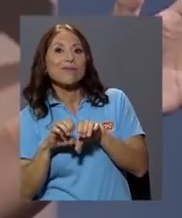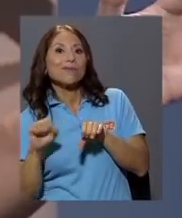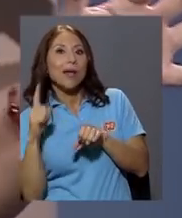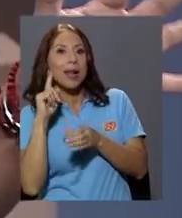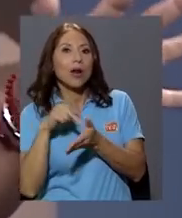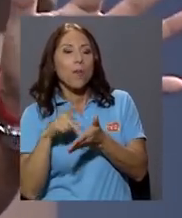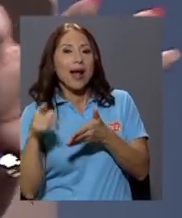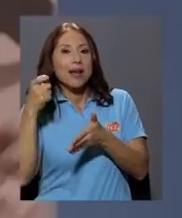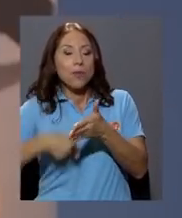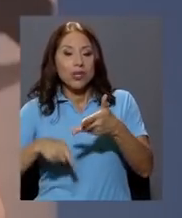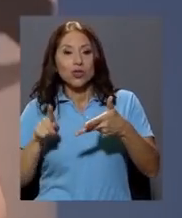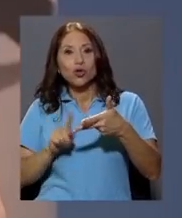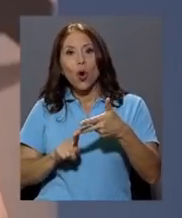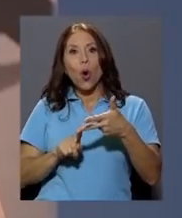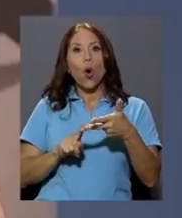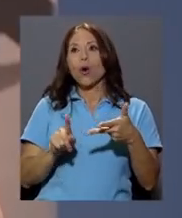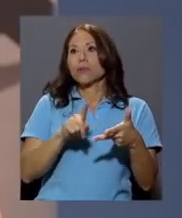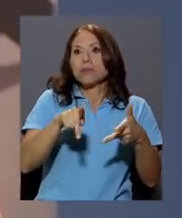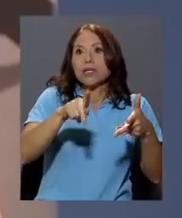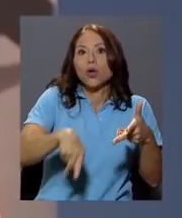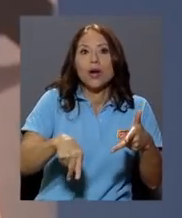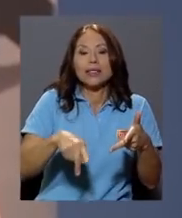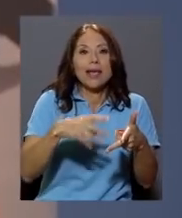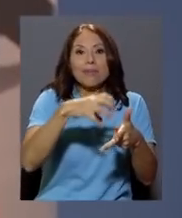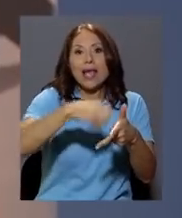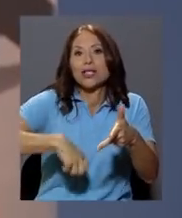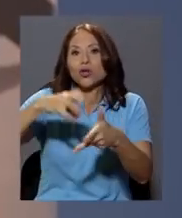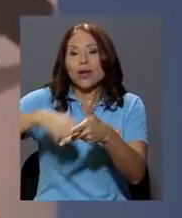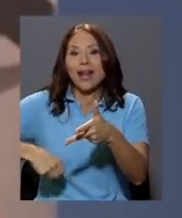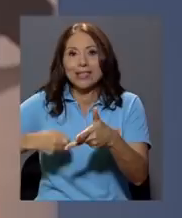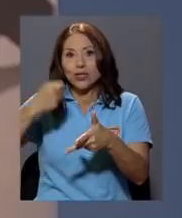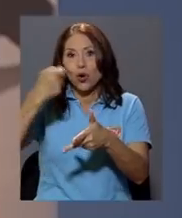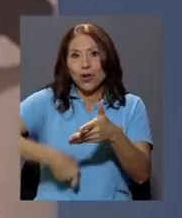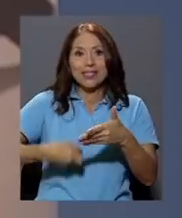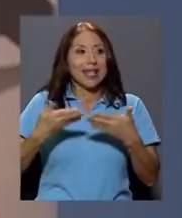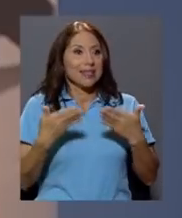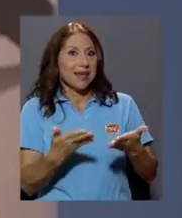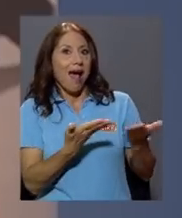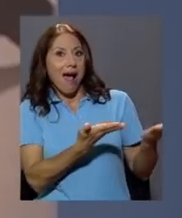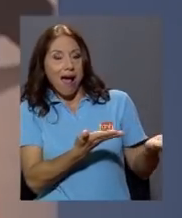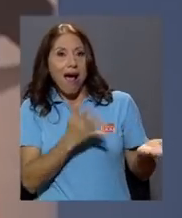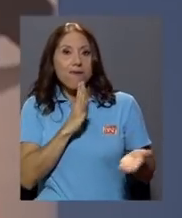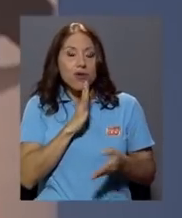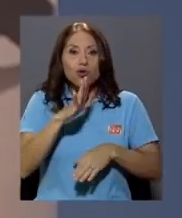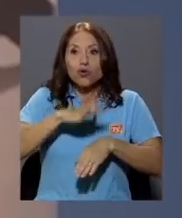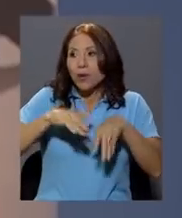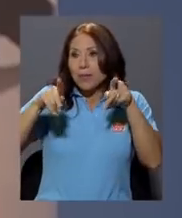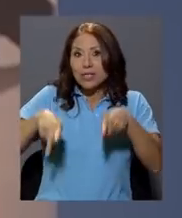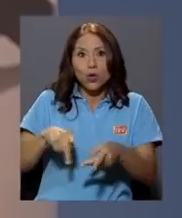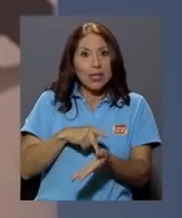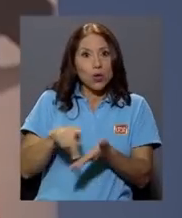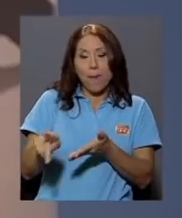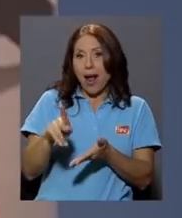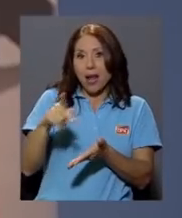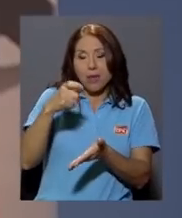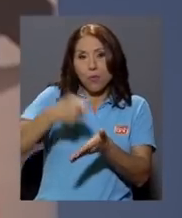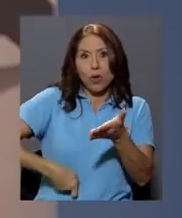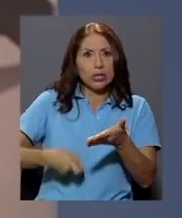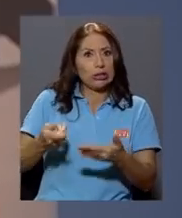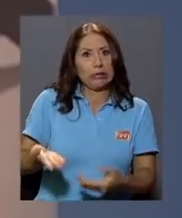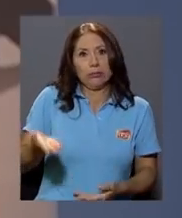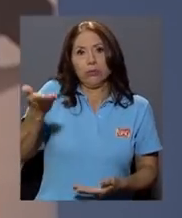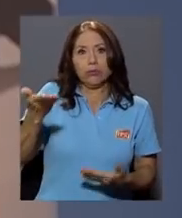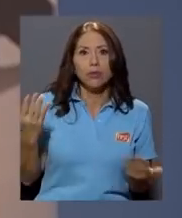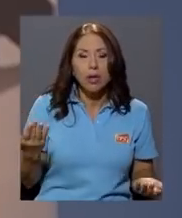como don Carlos ya dio el dato tan alto que hay en el tema, por ejemplo, de evasión. En ese marco